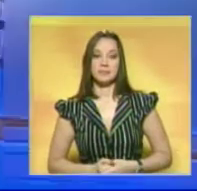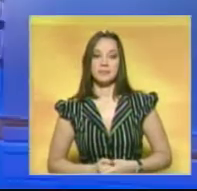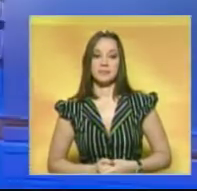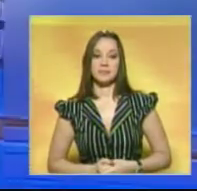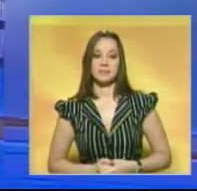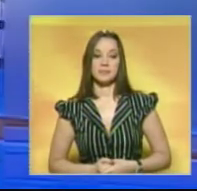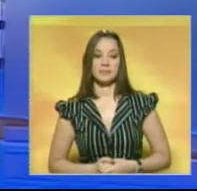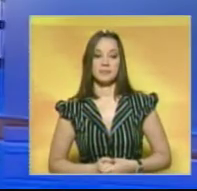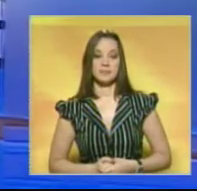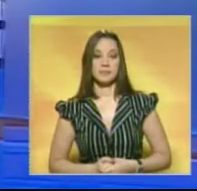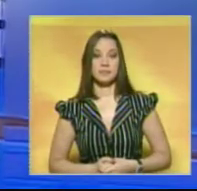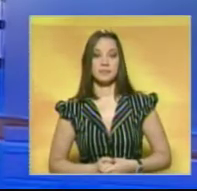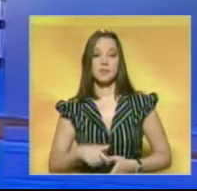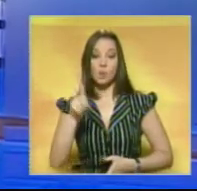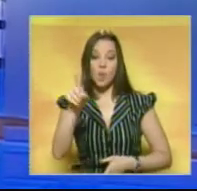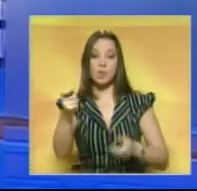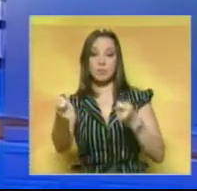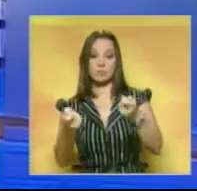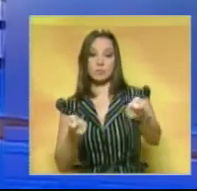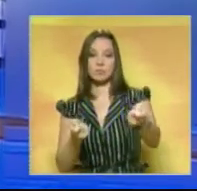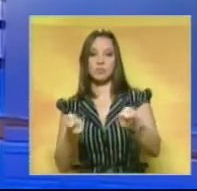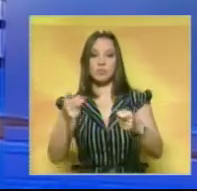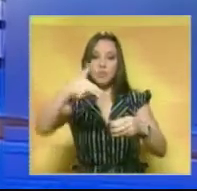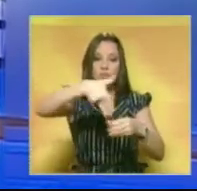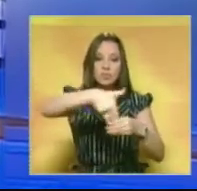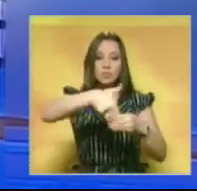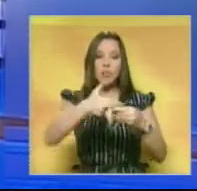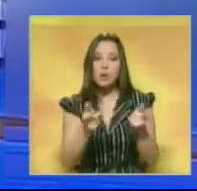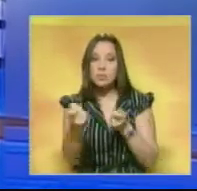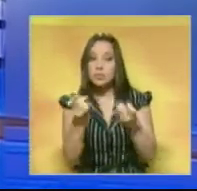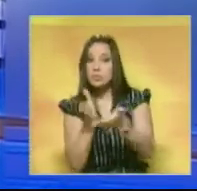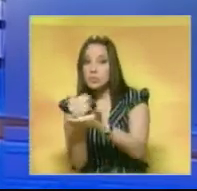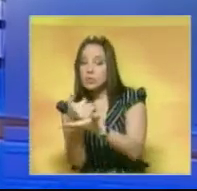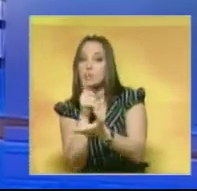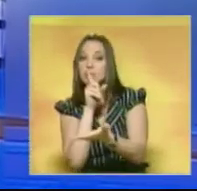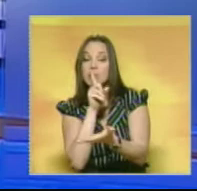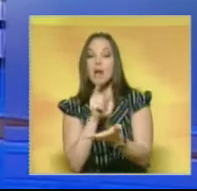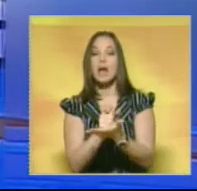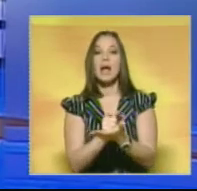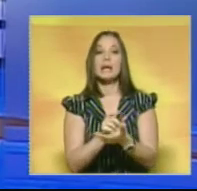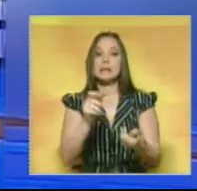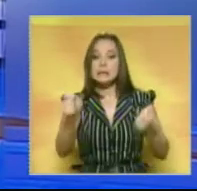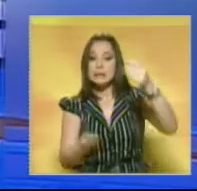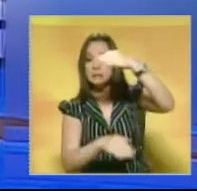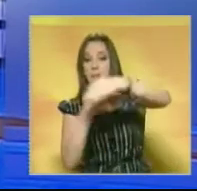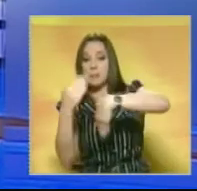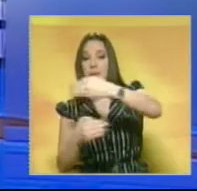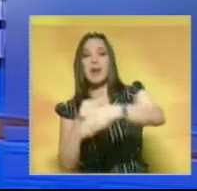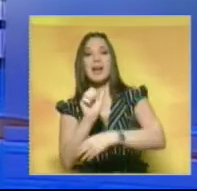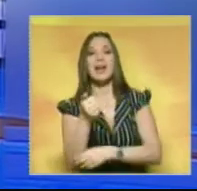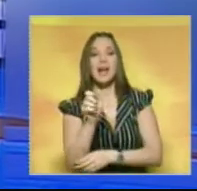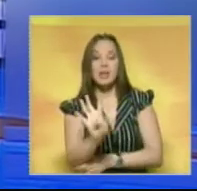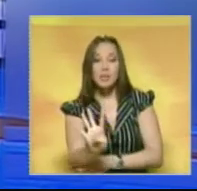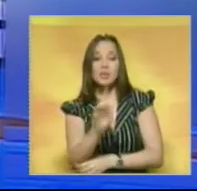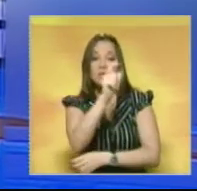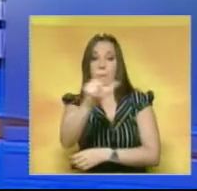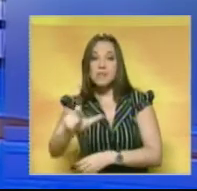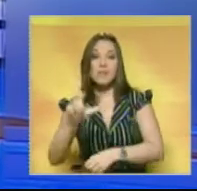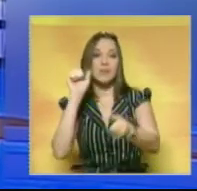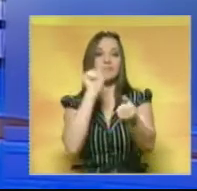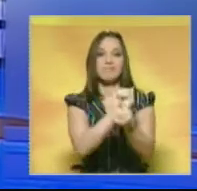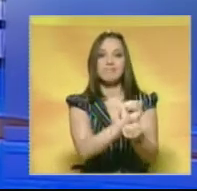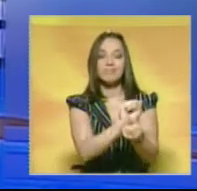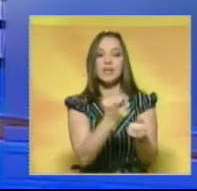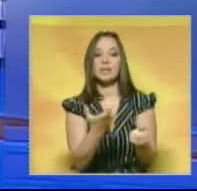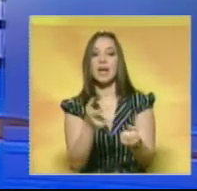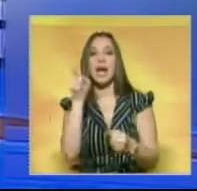Venevisión. Un camión que transportaba gasolina de contrabando volcó y 14 personas fueron capturadas durante un operativo realizado por la